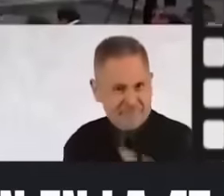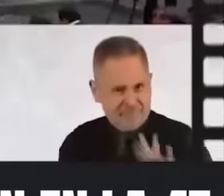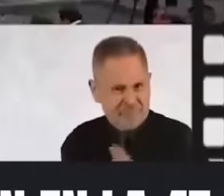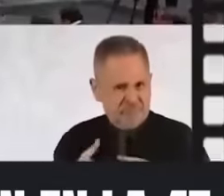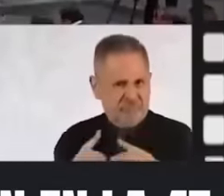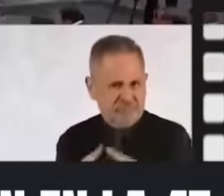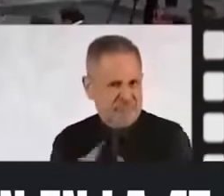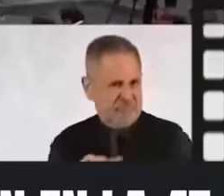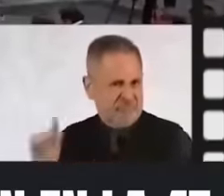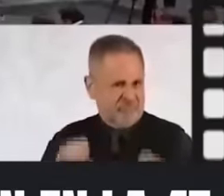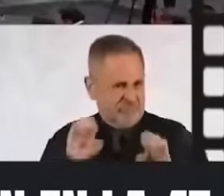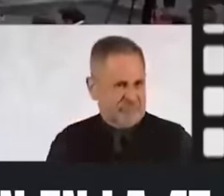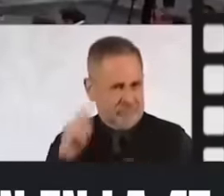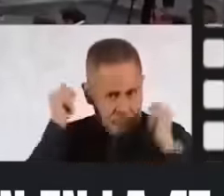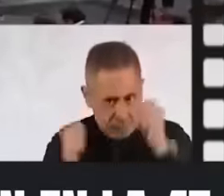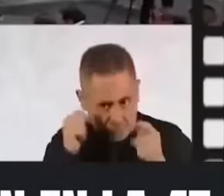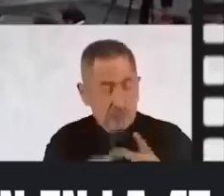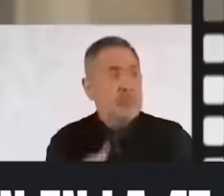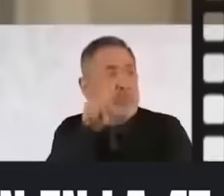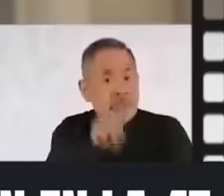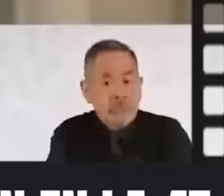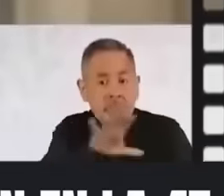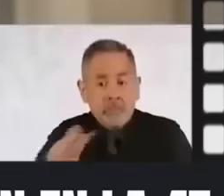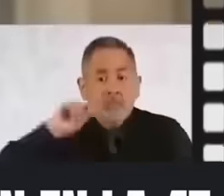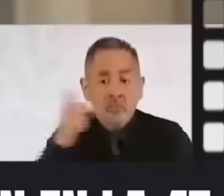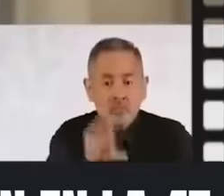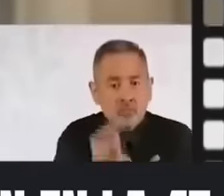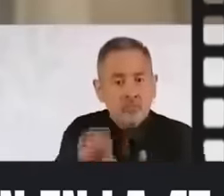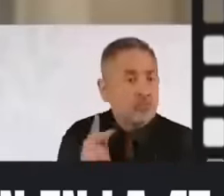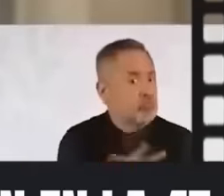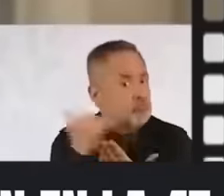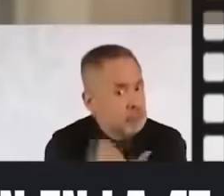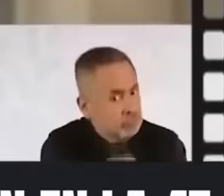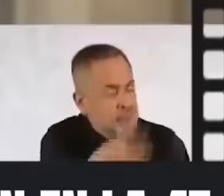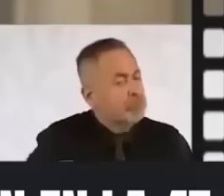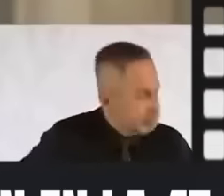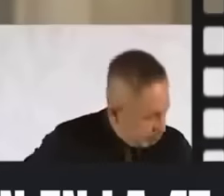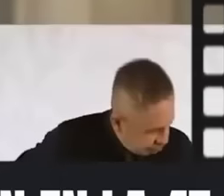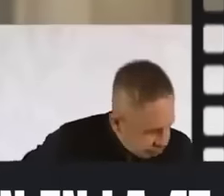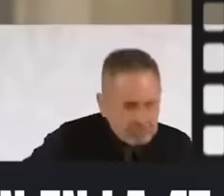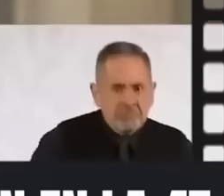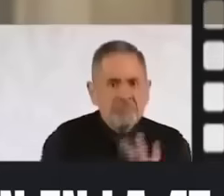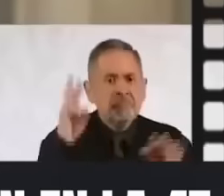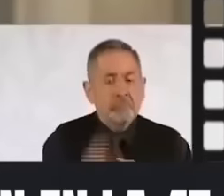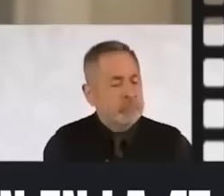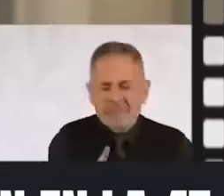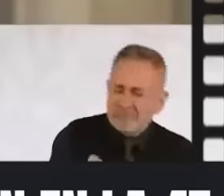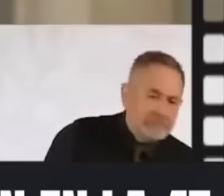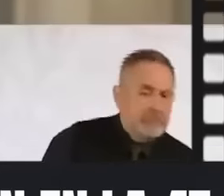Sheinbaum, anunció 1.500 millones de dólares en un proyecto muy interesante que será el